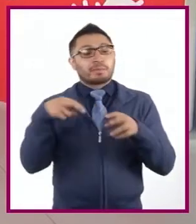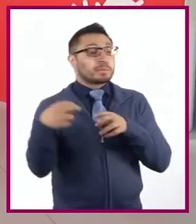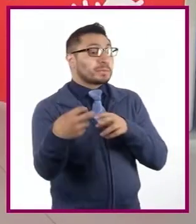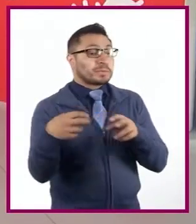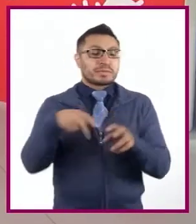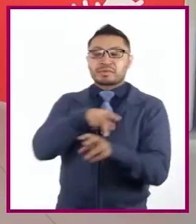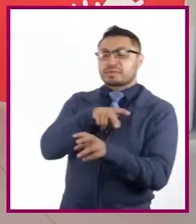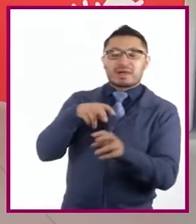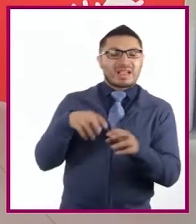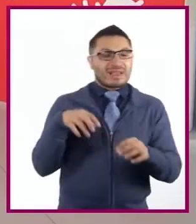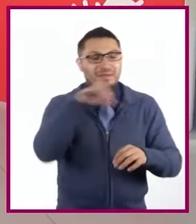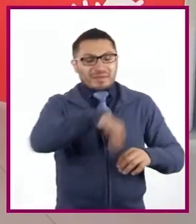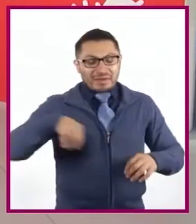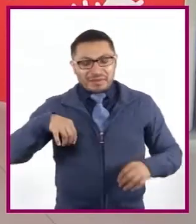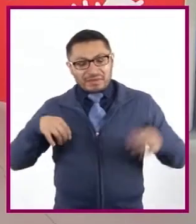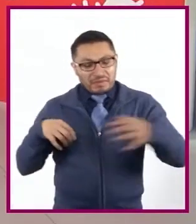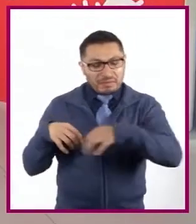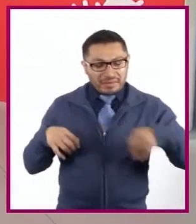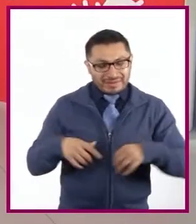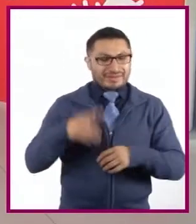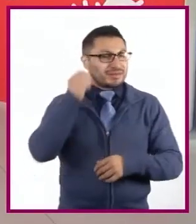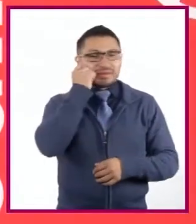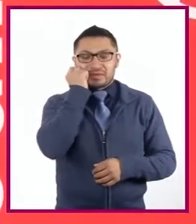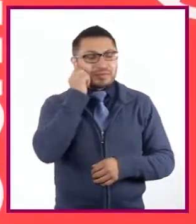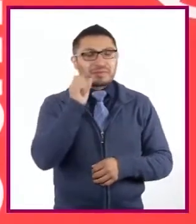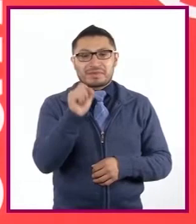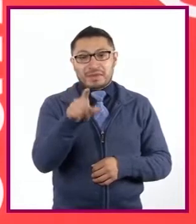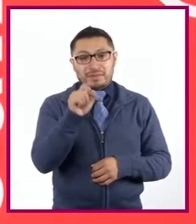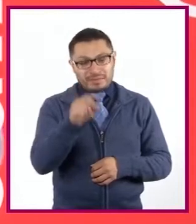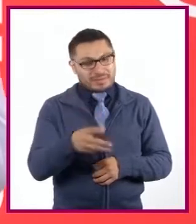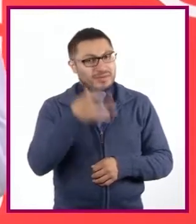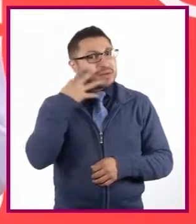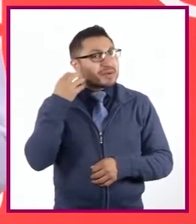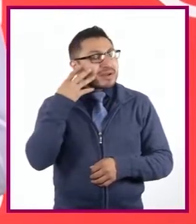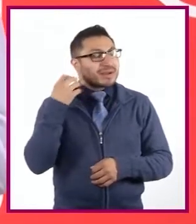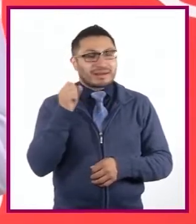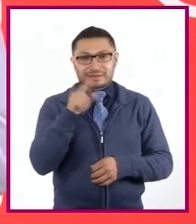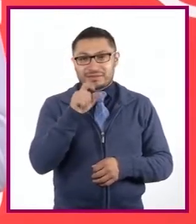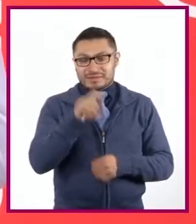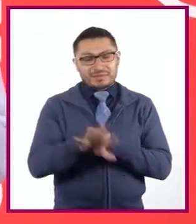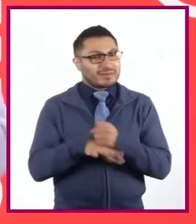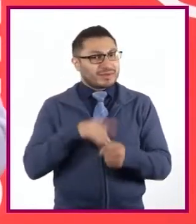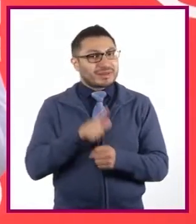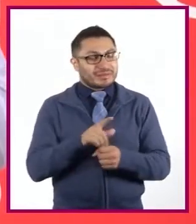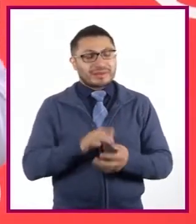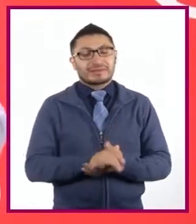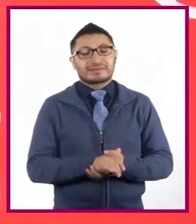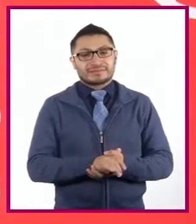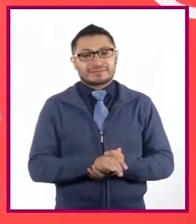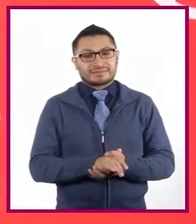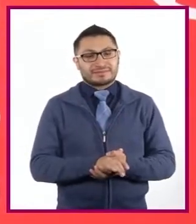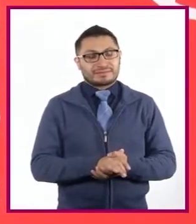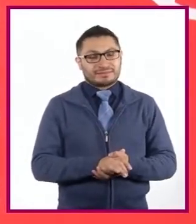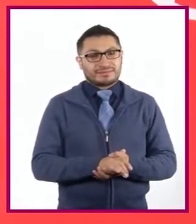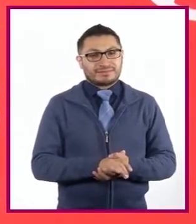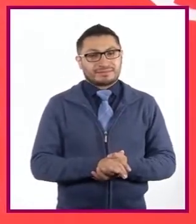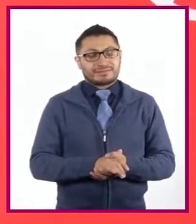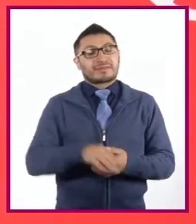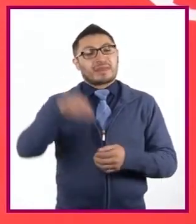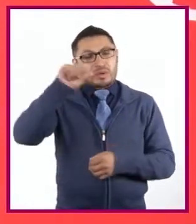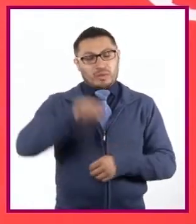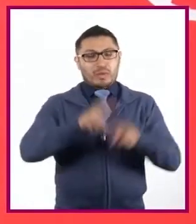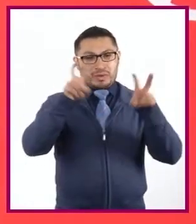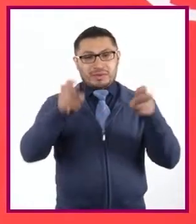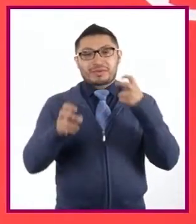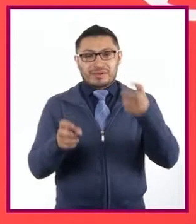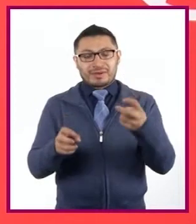aun siendo de la misma especie. ¿Qué te parece, maestra Ángeles, que tratemos este tema el día de hoy a